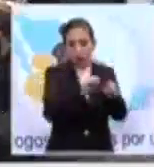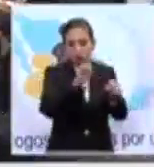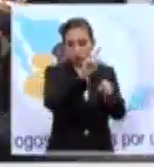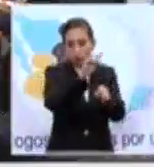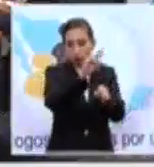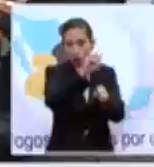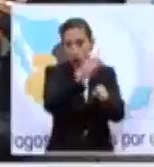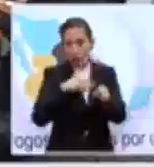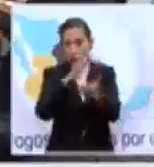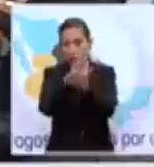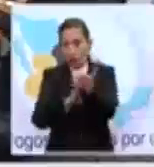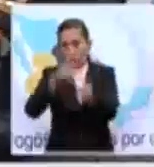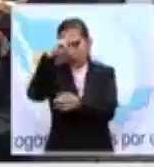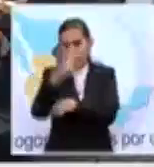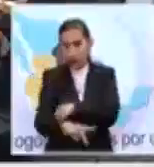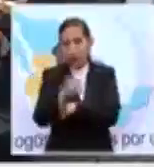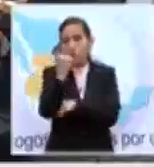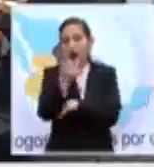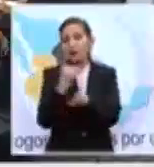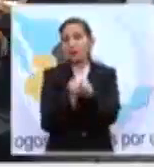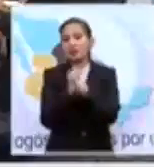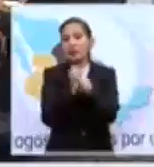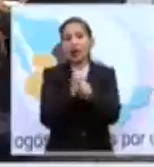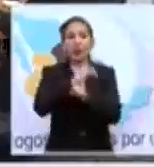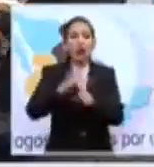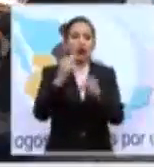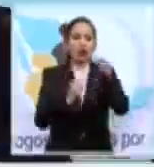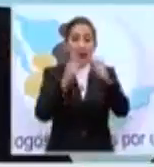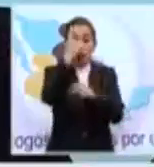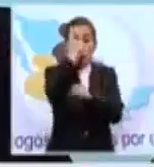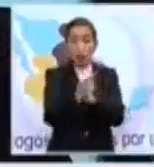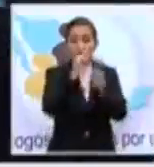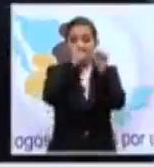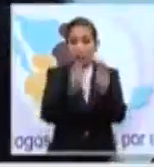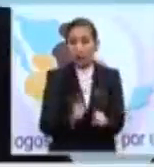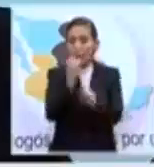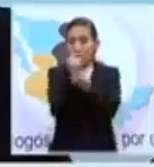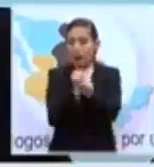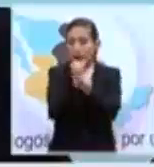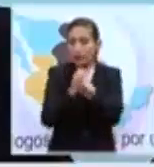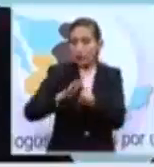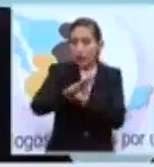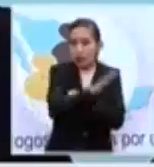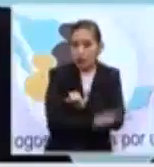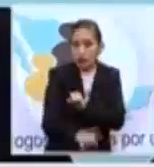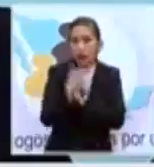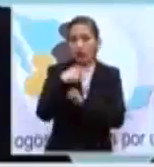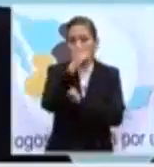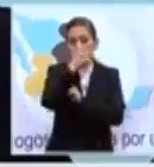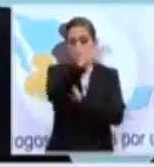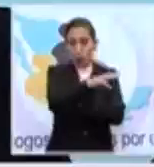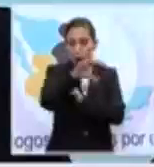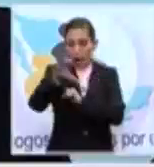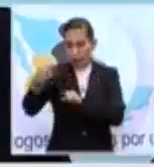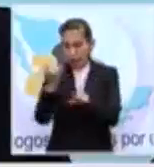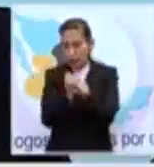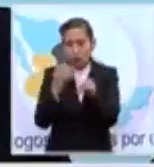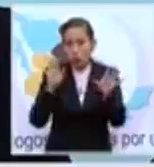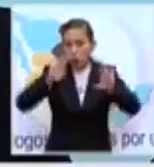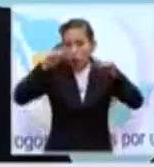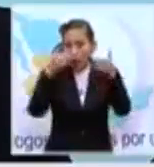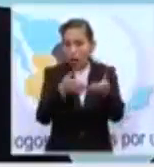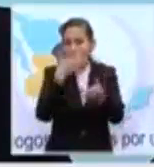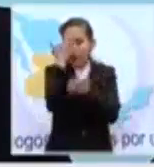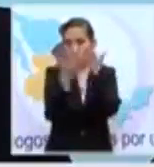por parte del Colegio de México, investigador nivel 1 del Sistema Nacional de Investigaciones. Sus áreas de investigación están